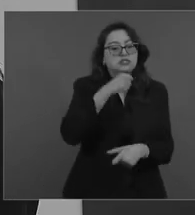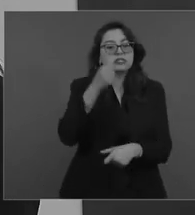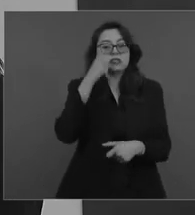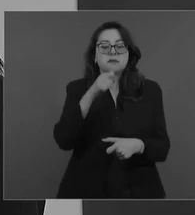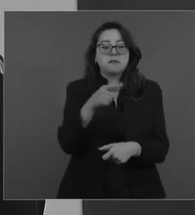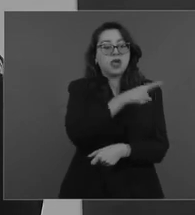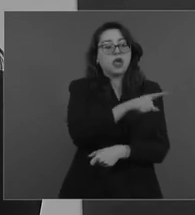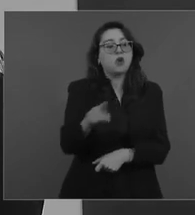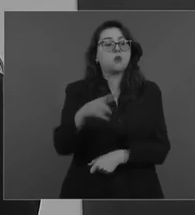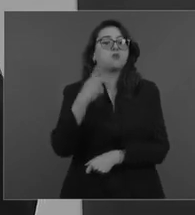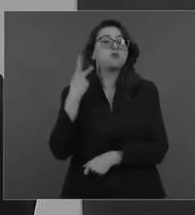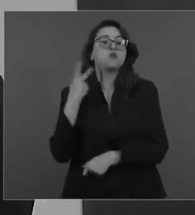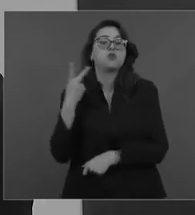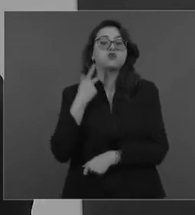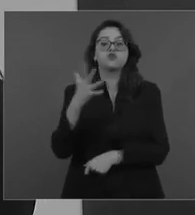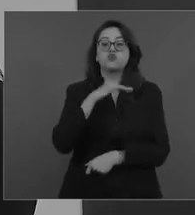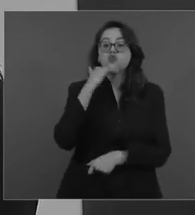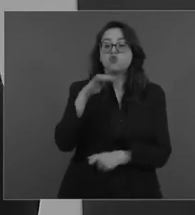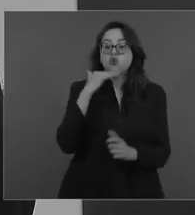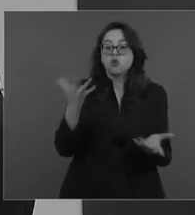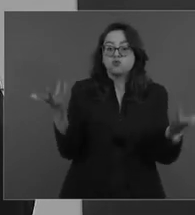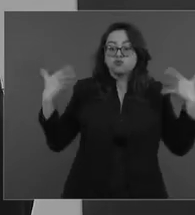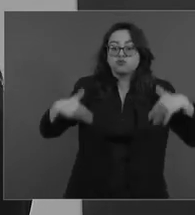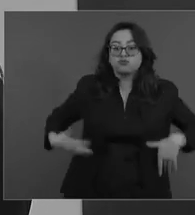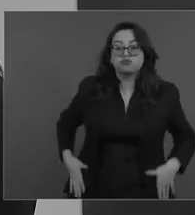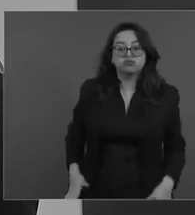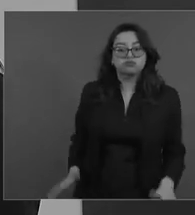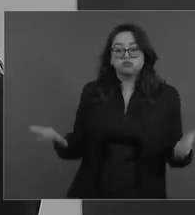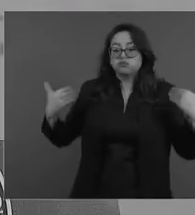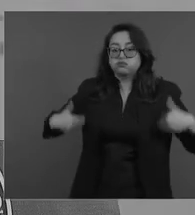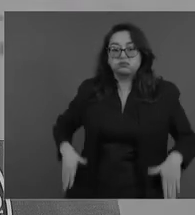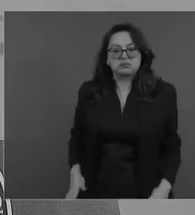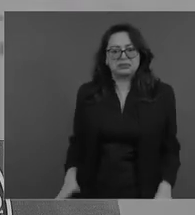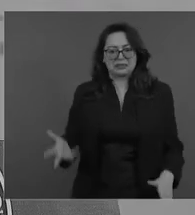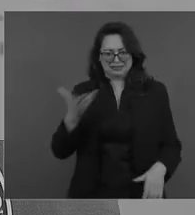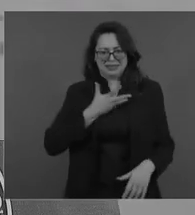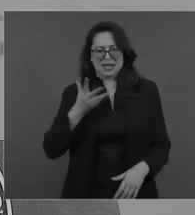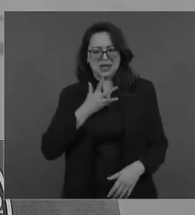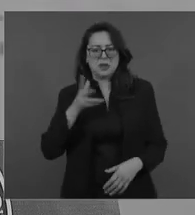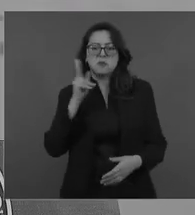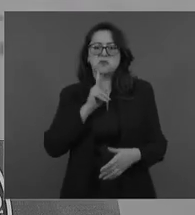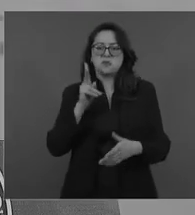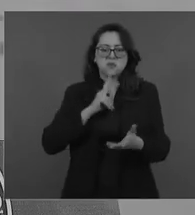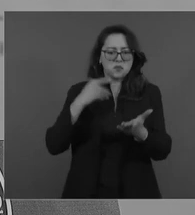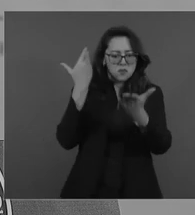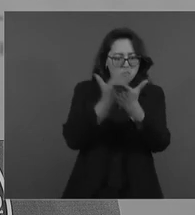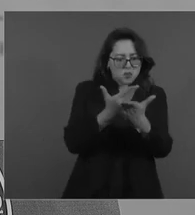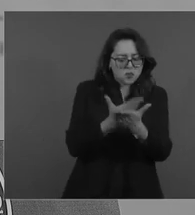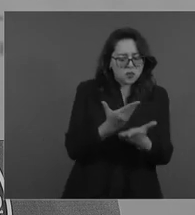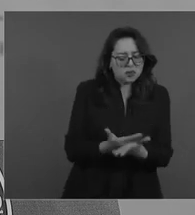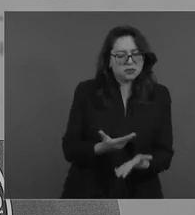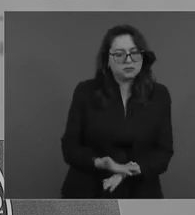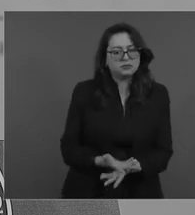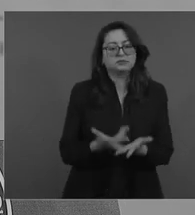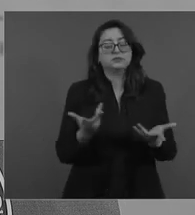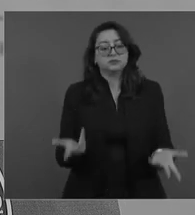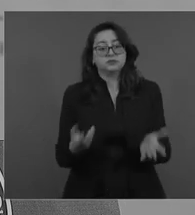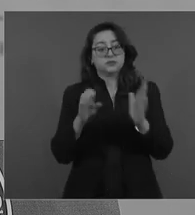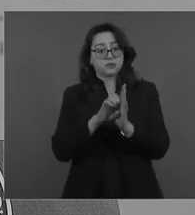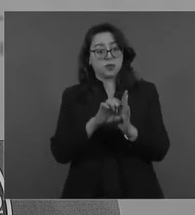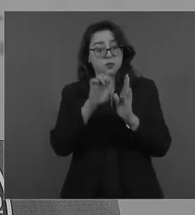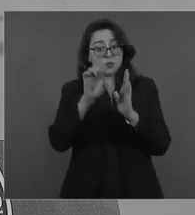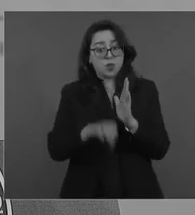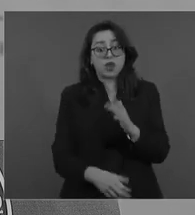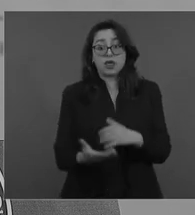los documentos de la Auditoría Superior de la Federación, con datos de los resultados de la fiscalización del proceso de reconstrucción de